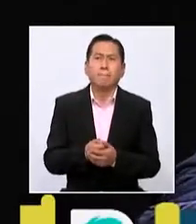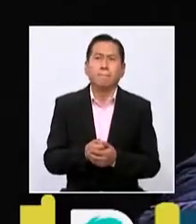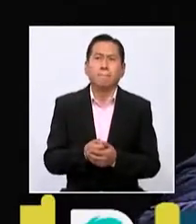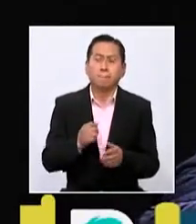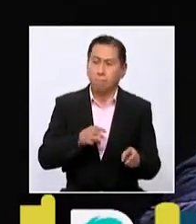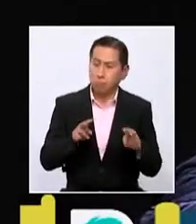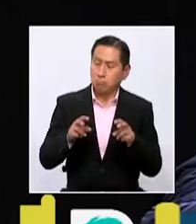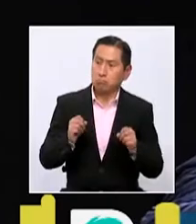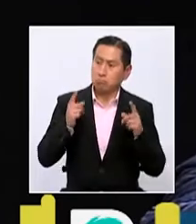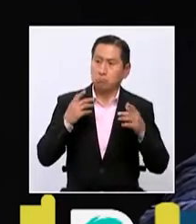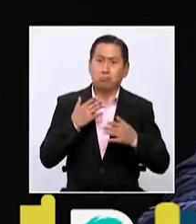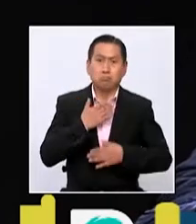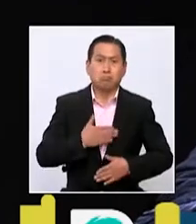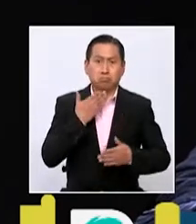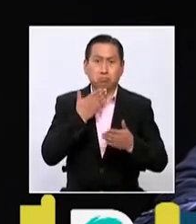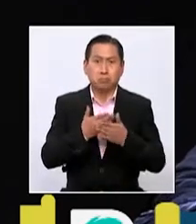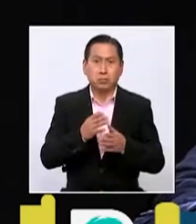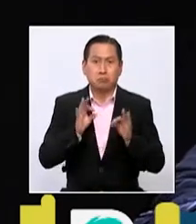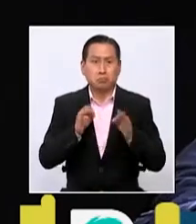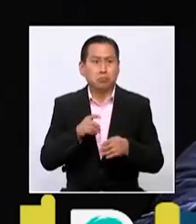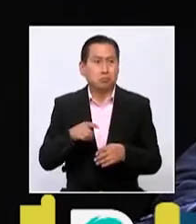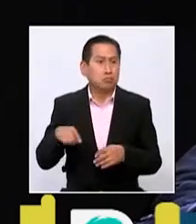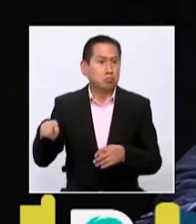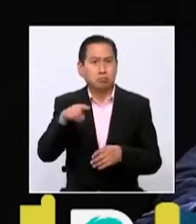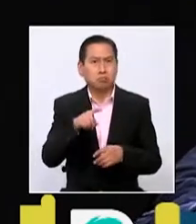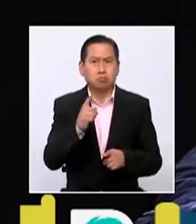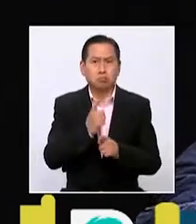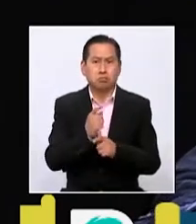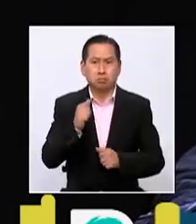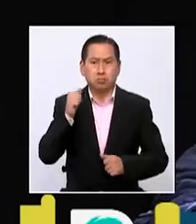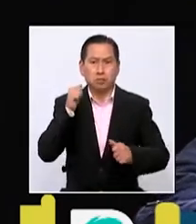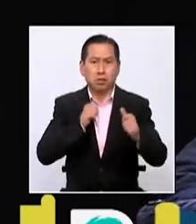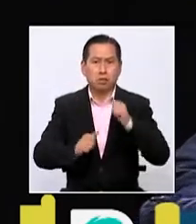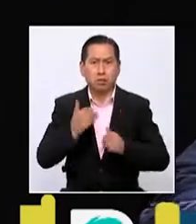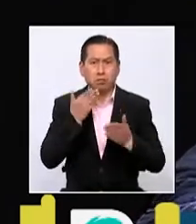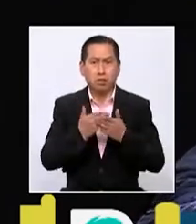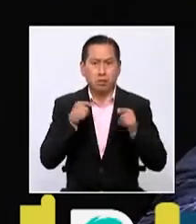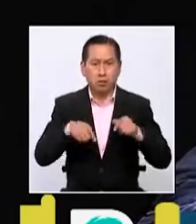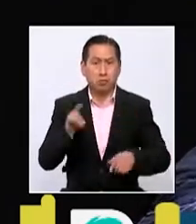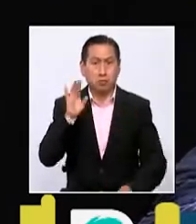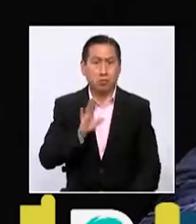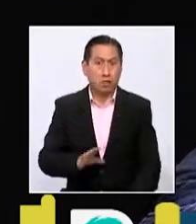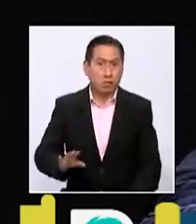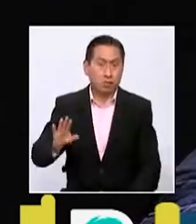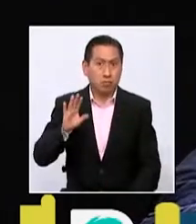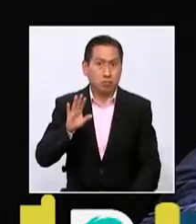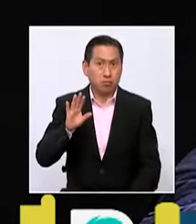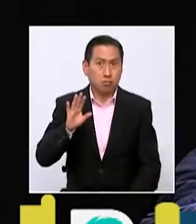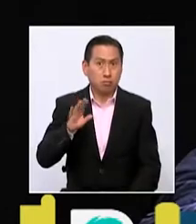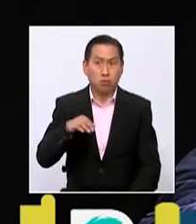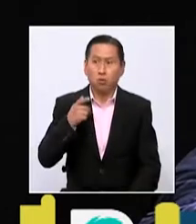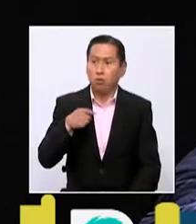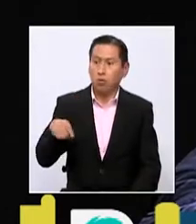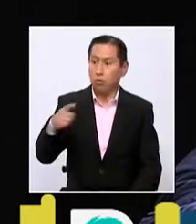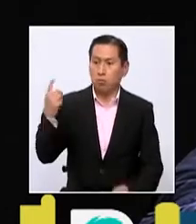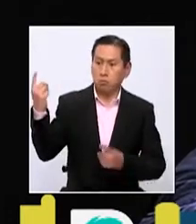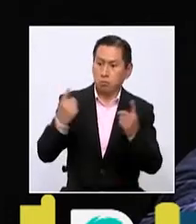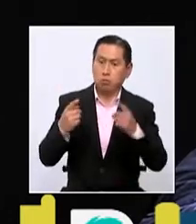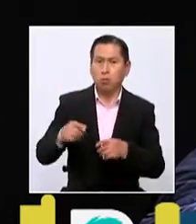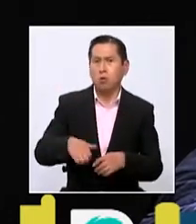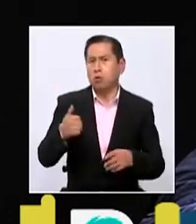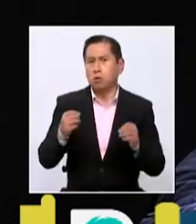gratamente sorprendido de la calidad histriónica, actoral de Bolivia, los extras. Otra